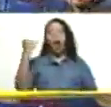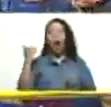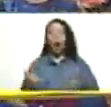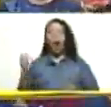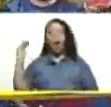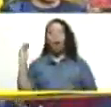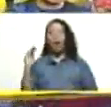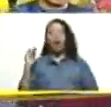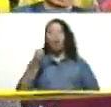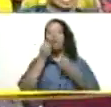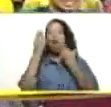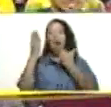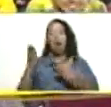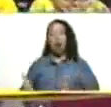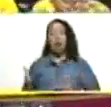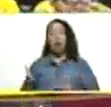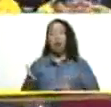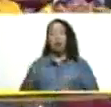lo bueno para los CLAP.